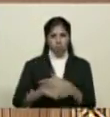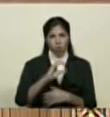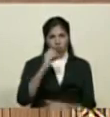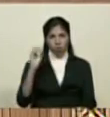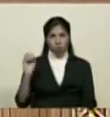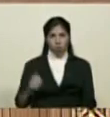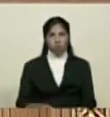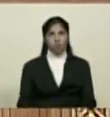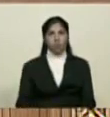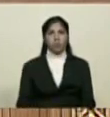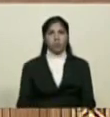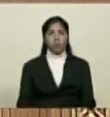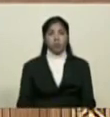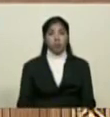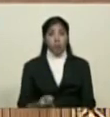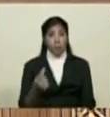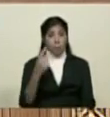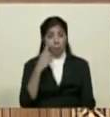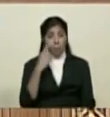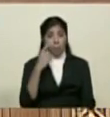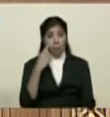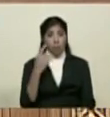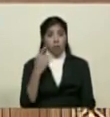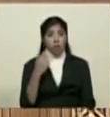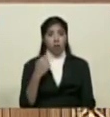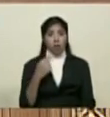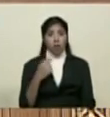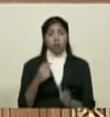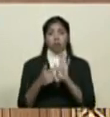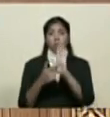Pero vean estos ejemplos, en coordinación, repito,